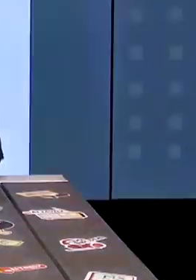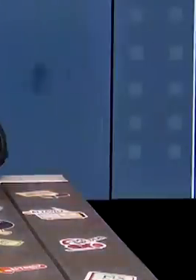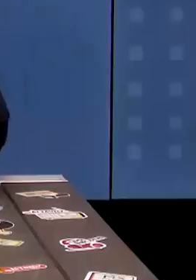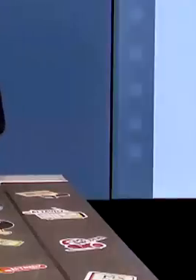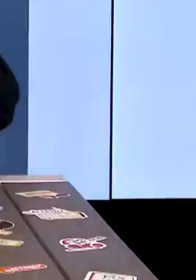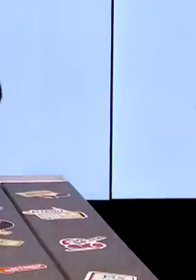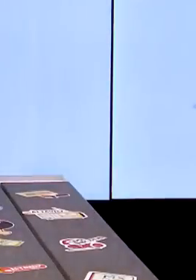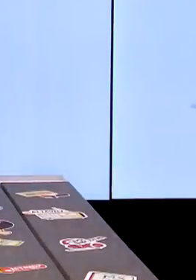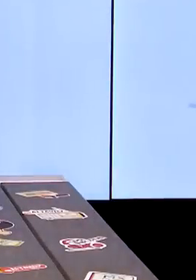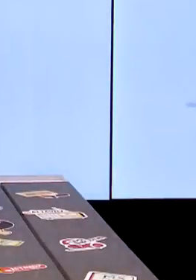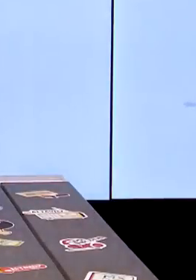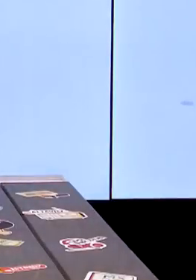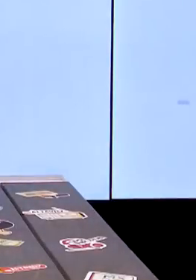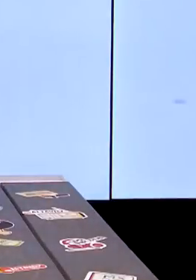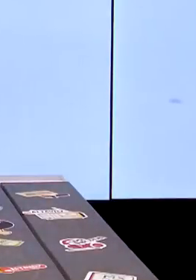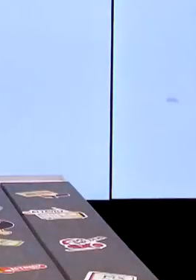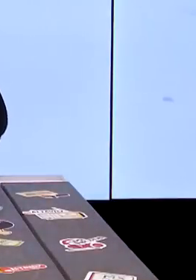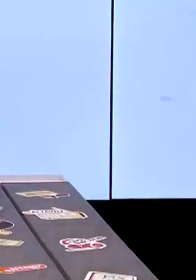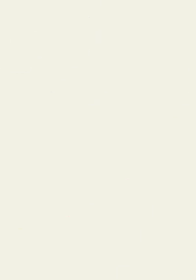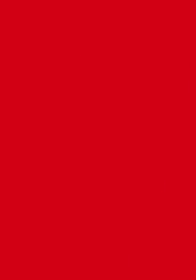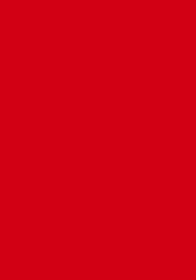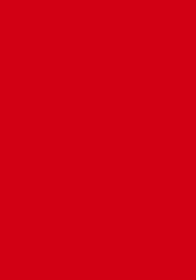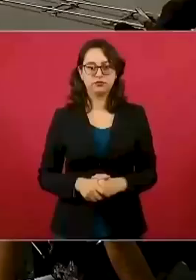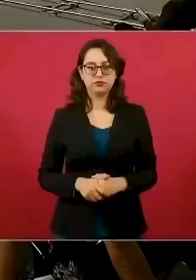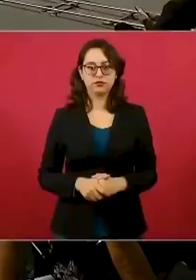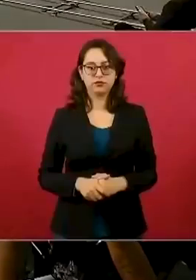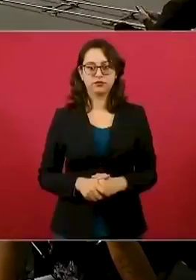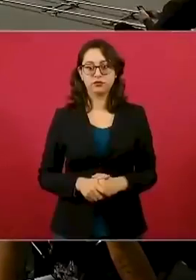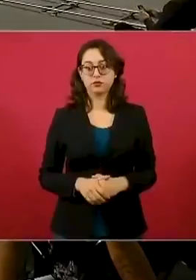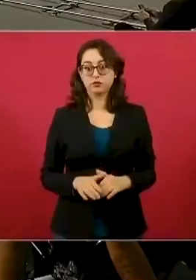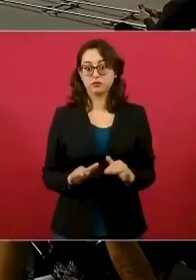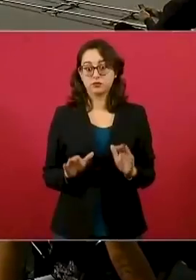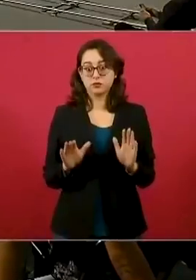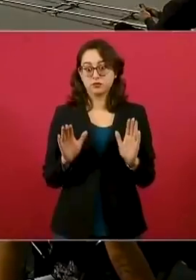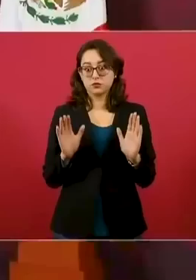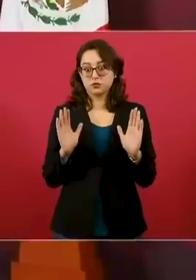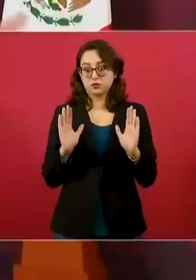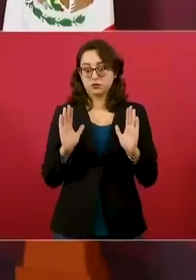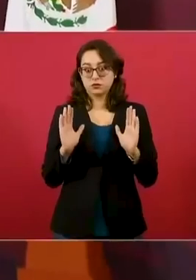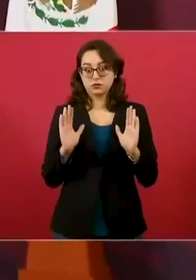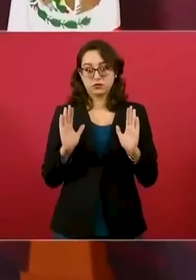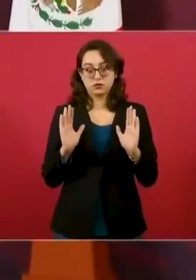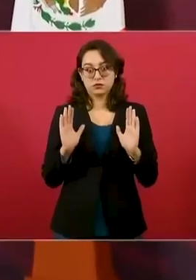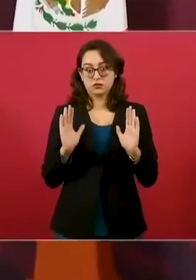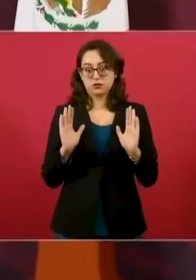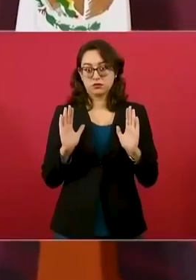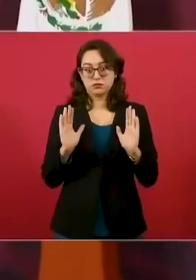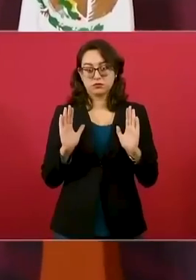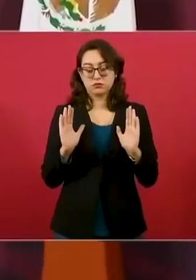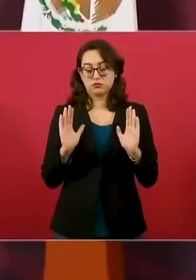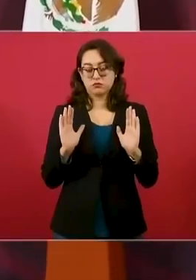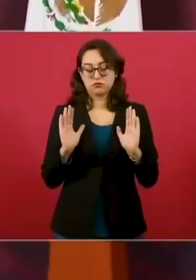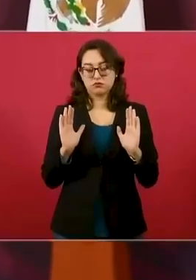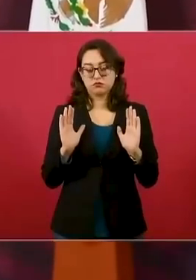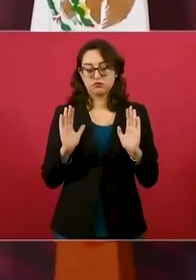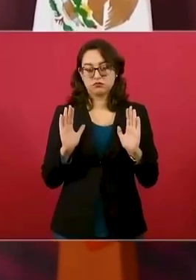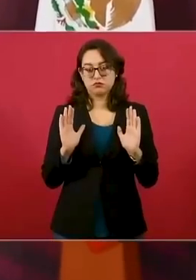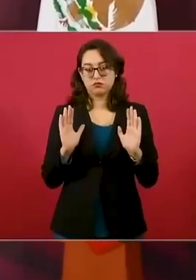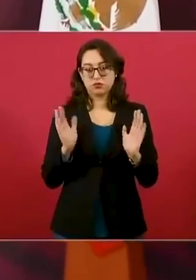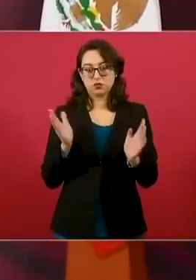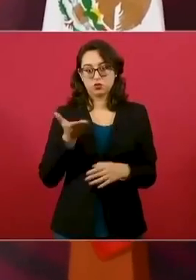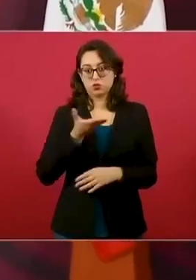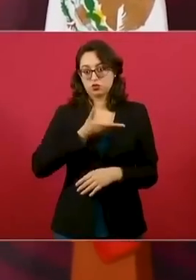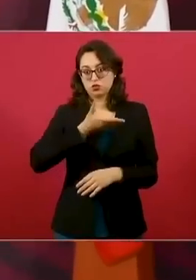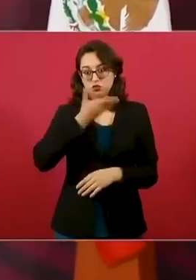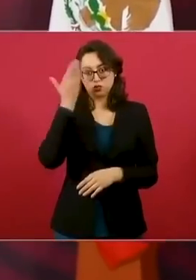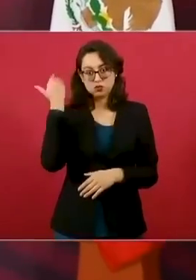lo siguiente y después vamos a ver todas las reacciones en redes sociales. Pero ahora sí, como diría el clásico de